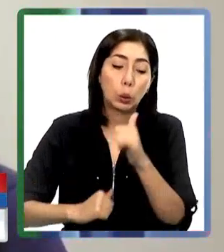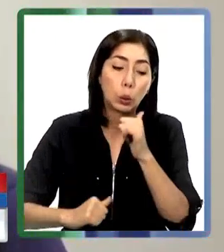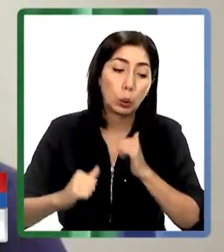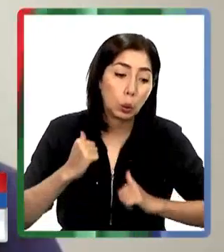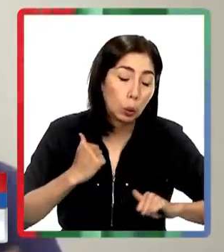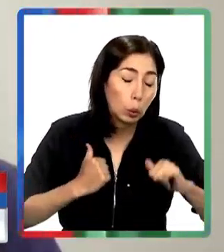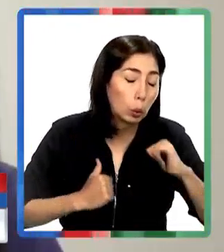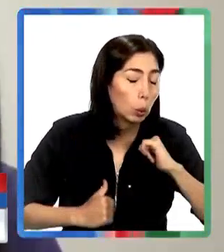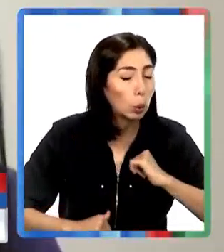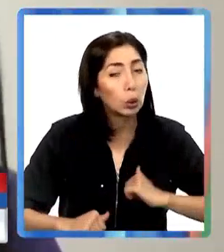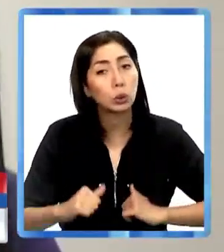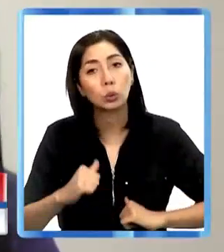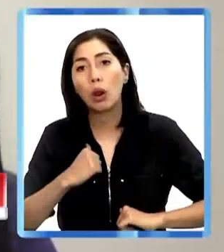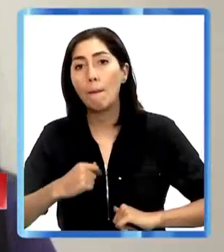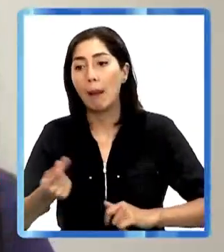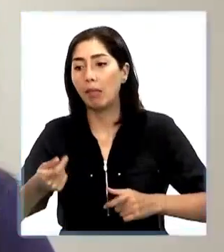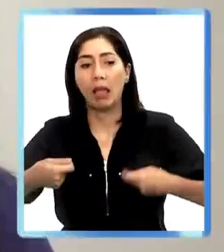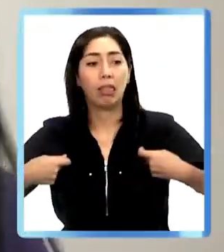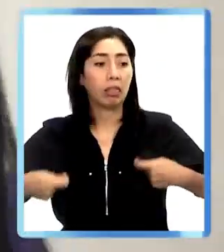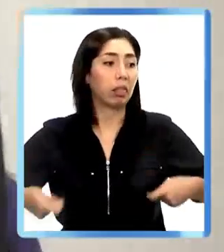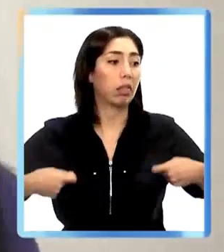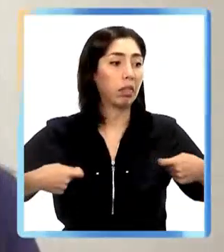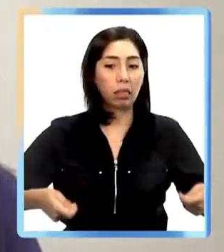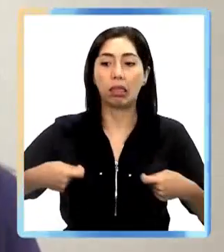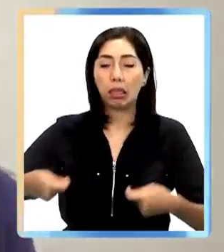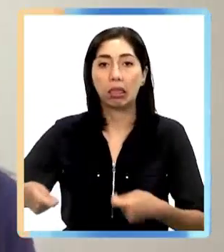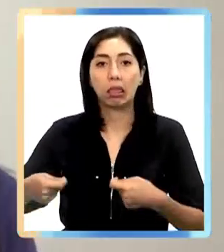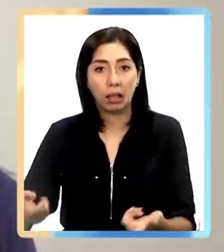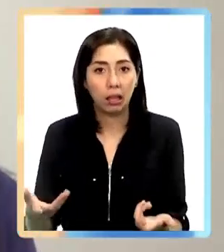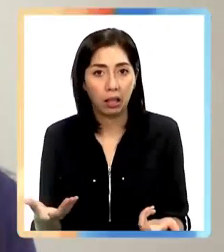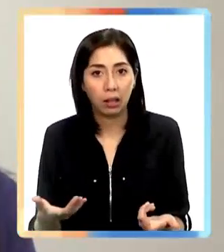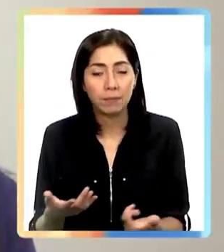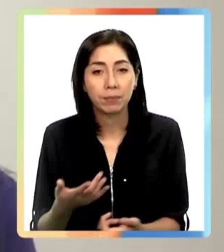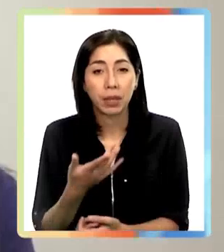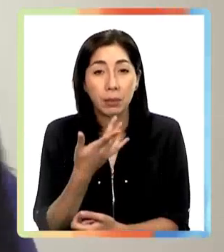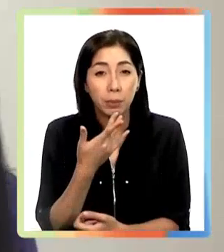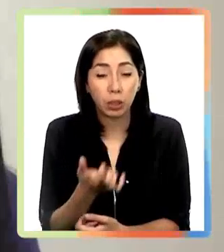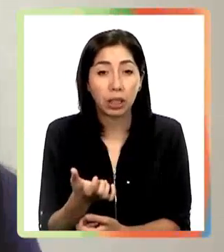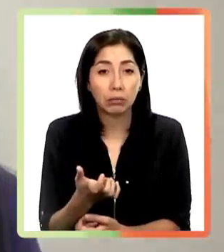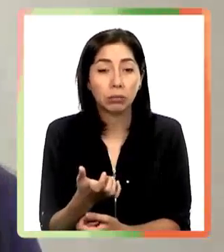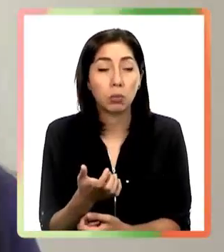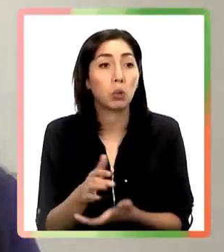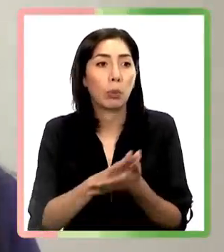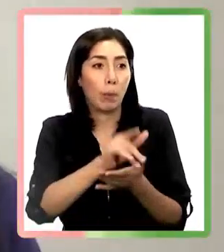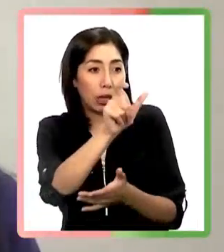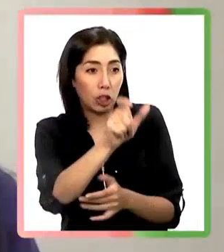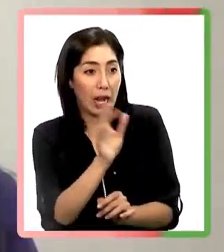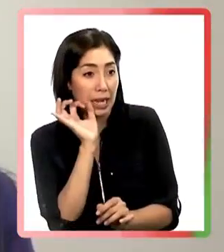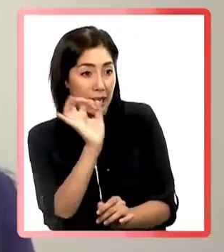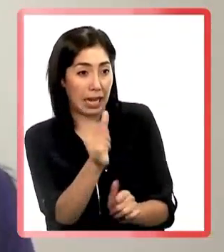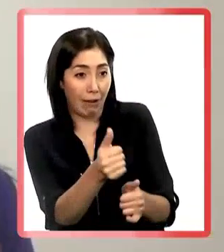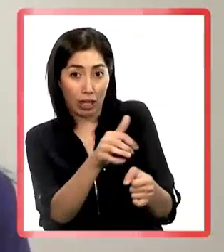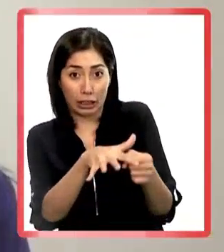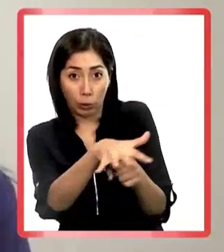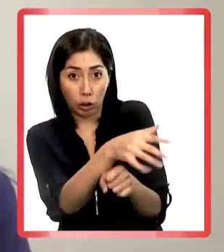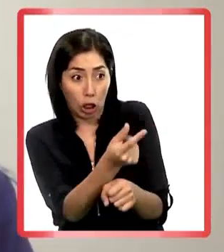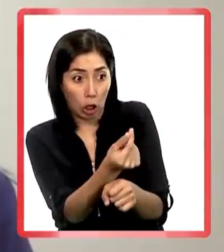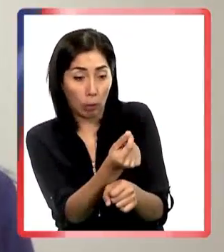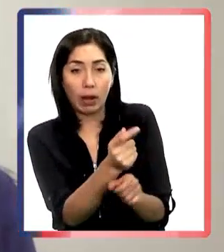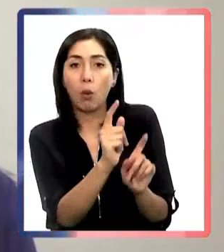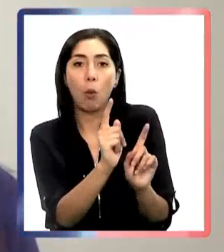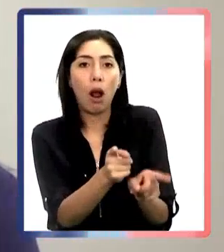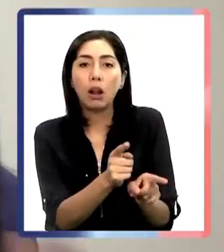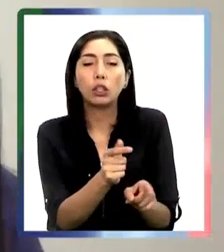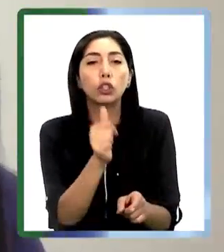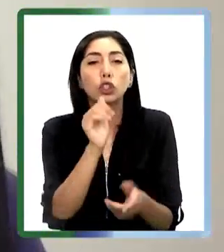obviamente, desangrarse financieramente, porque nadie puede, por muy buena situación económica que tenga, solventar una droga